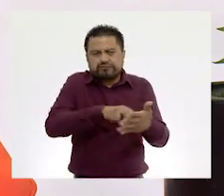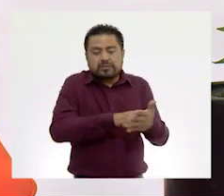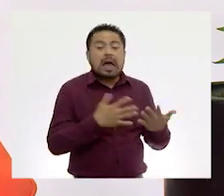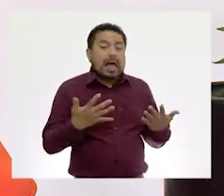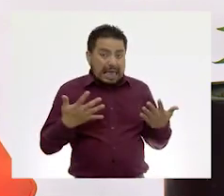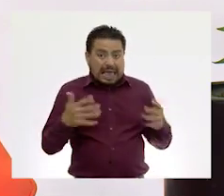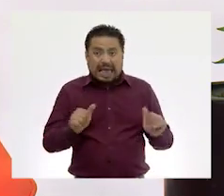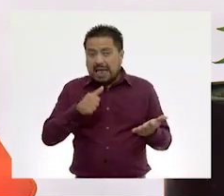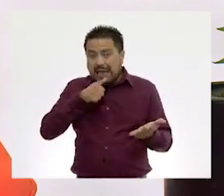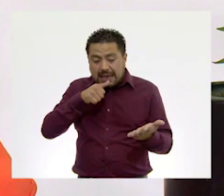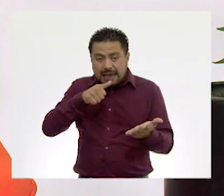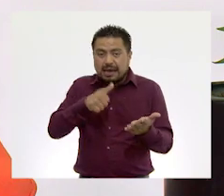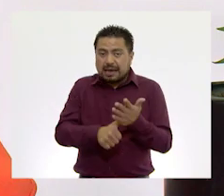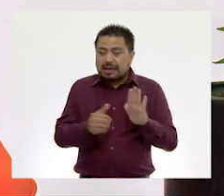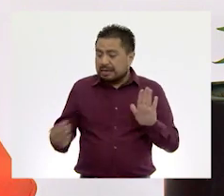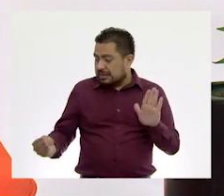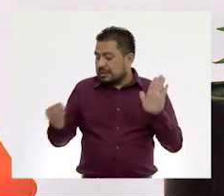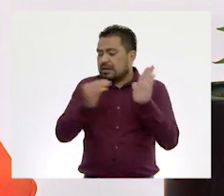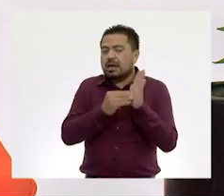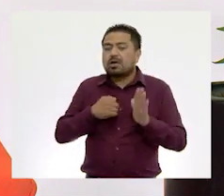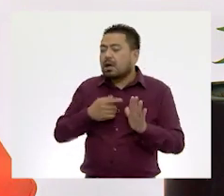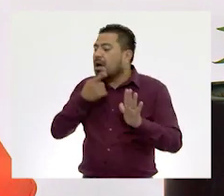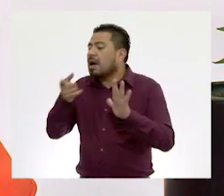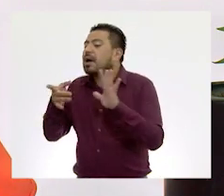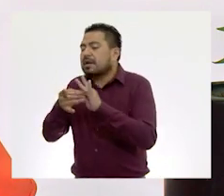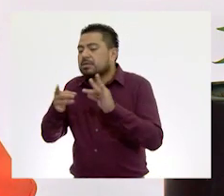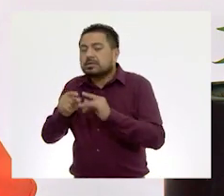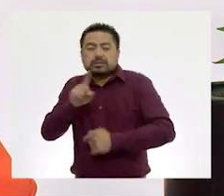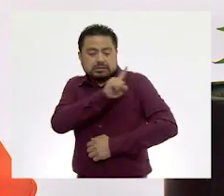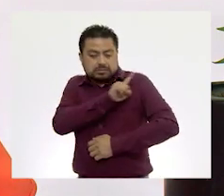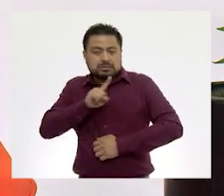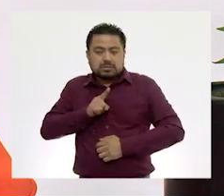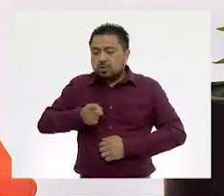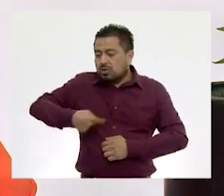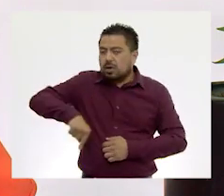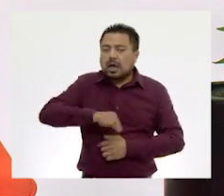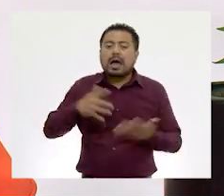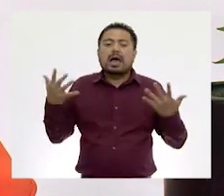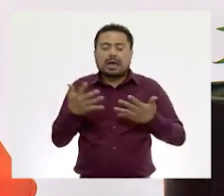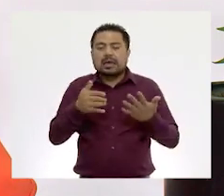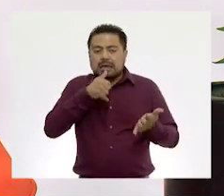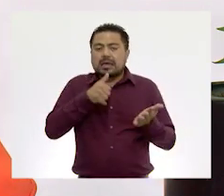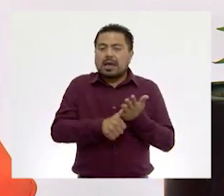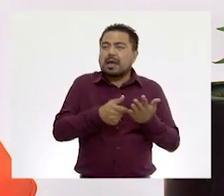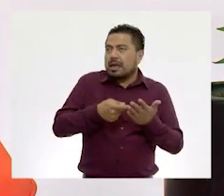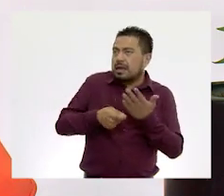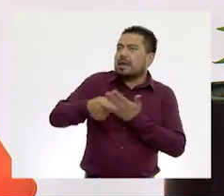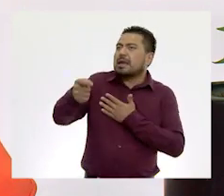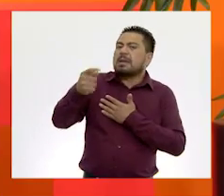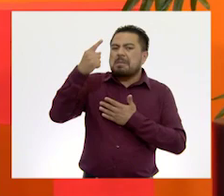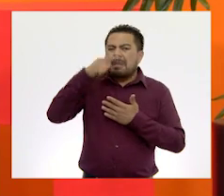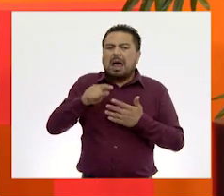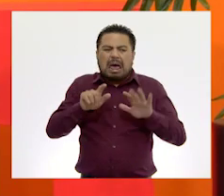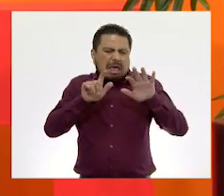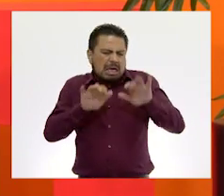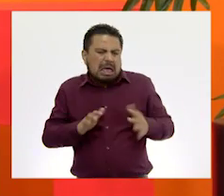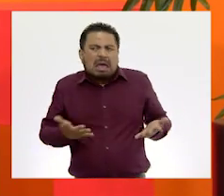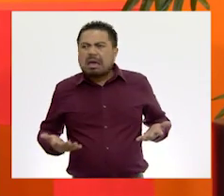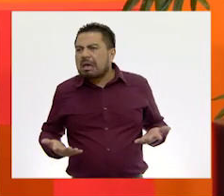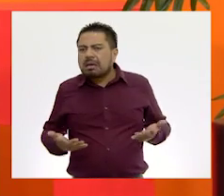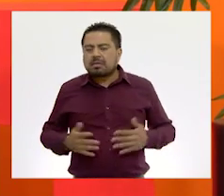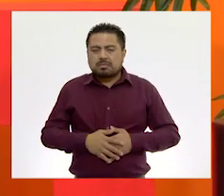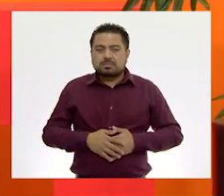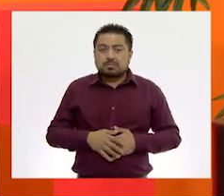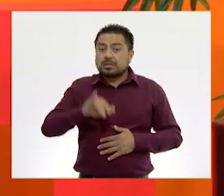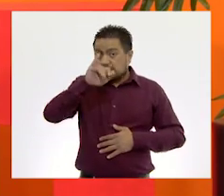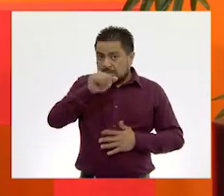que estuvo la carta, pues yo les dije, ahora hay que tratar de hacérsela llegar a Malala, porque ¿para qué le escribimos? Y